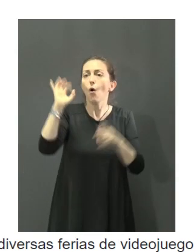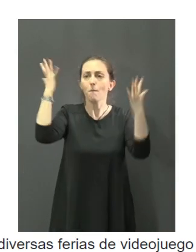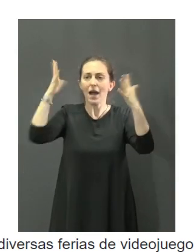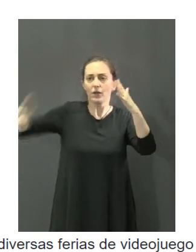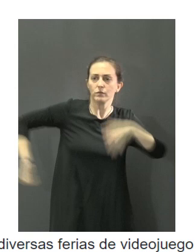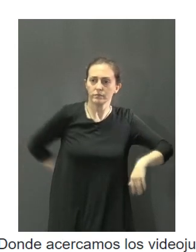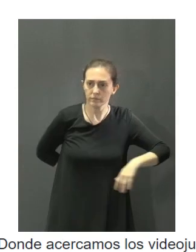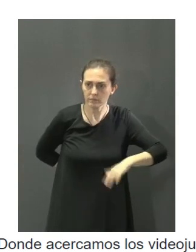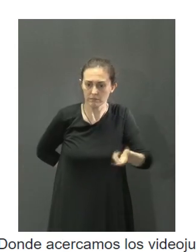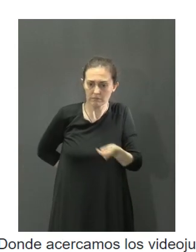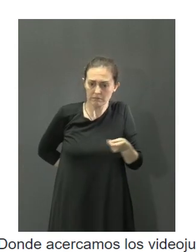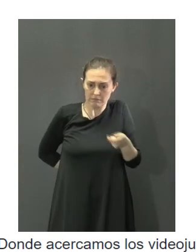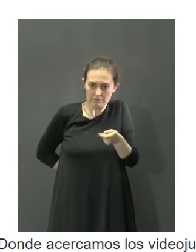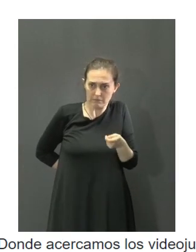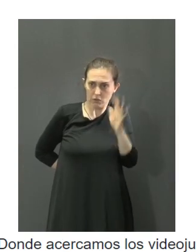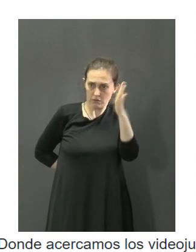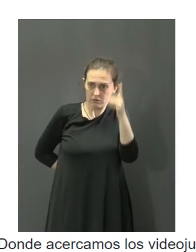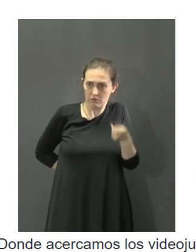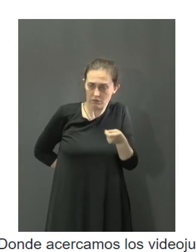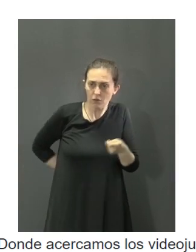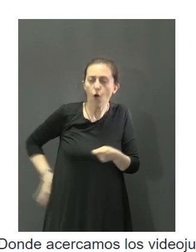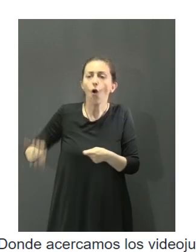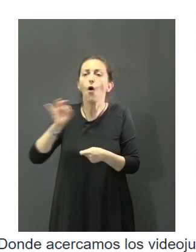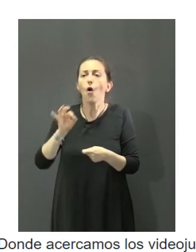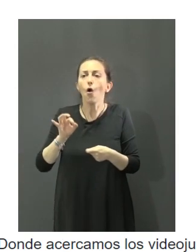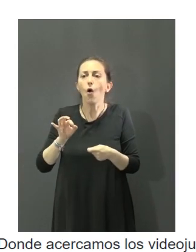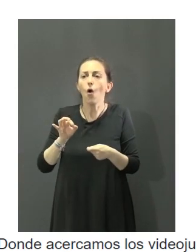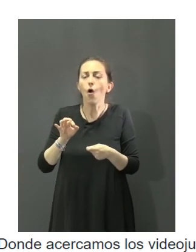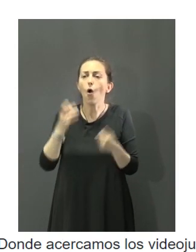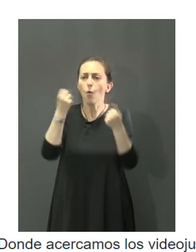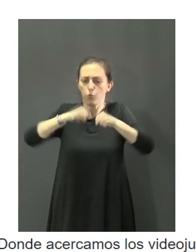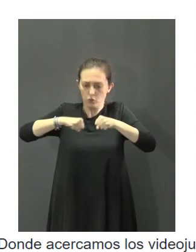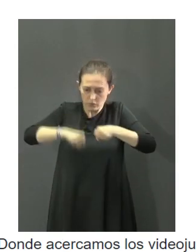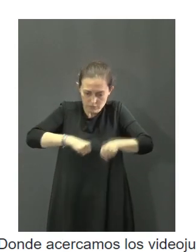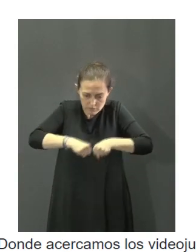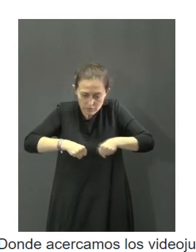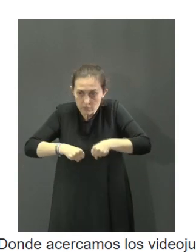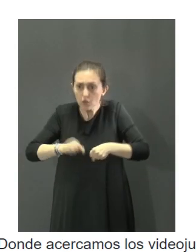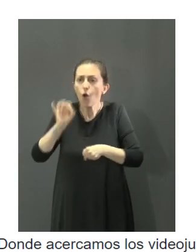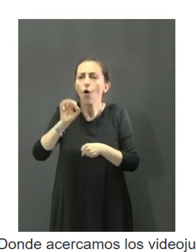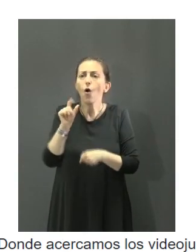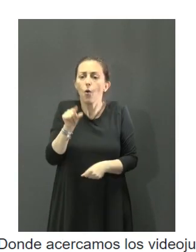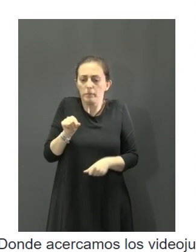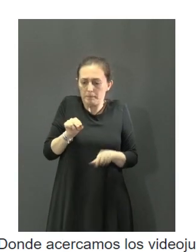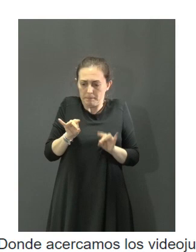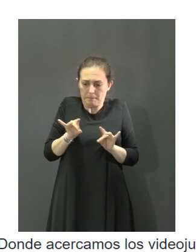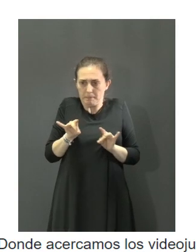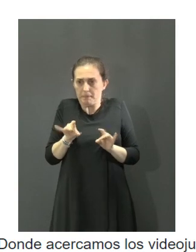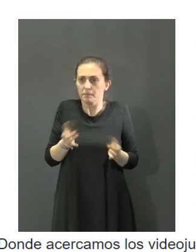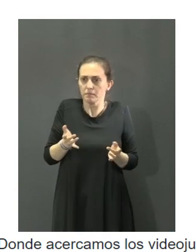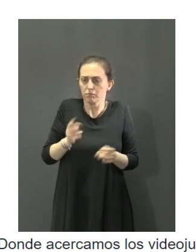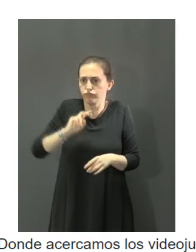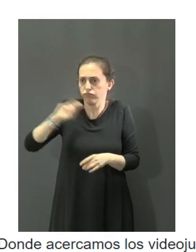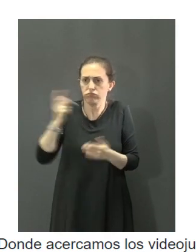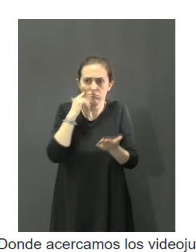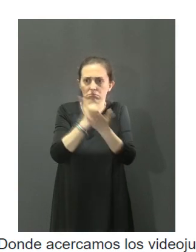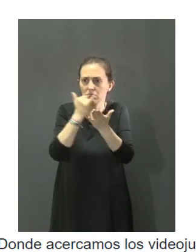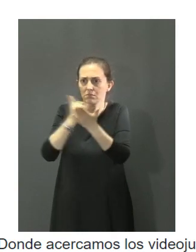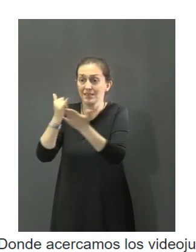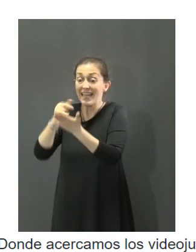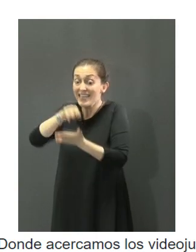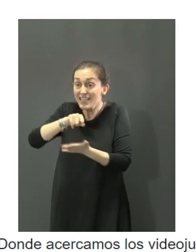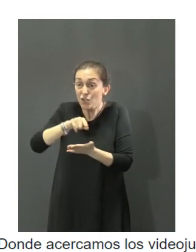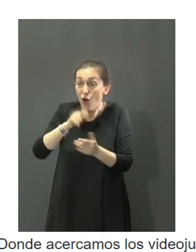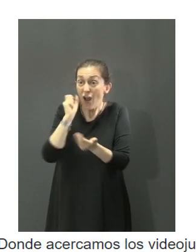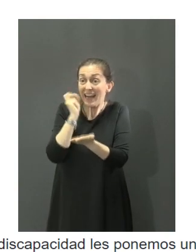la mano a la espalda y que juegues con una sola mano, que juegues solo con los puños, que juegues solo con los dedos. Y lo que hacemos es que adaptamos